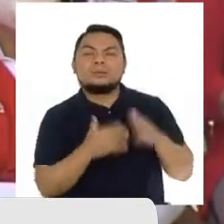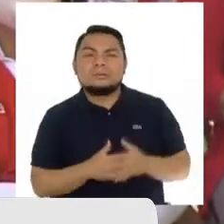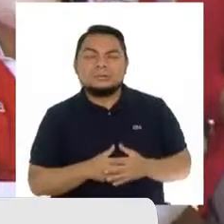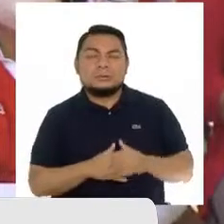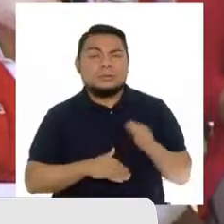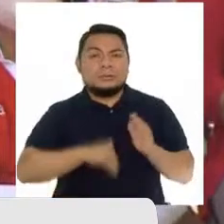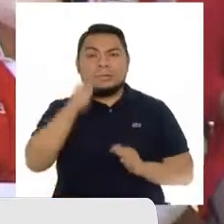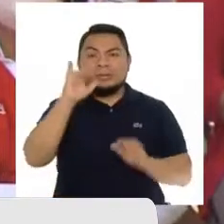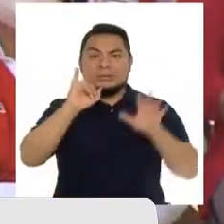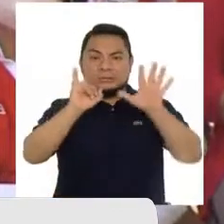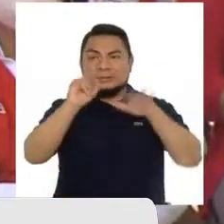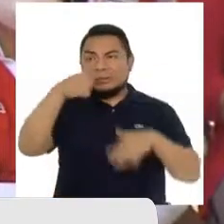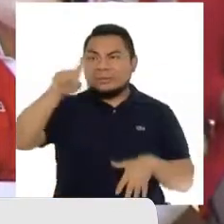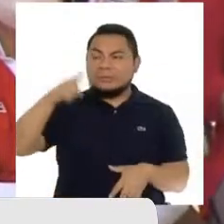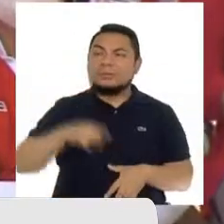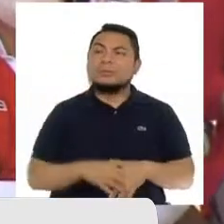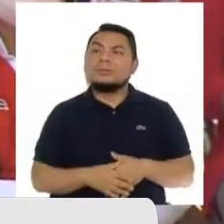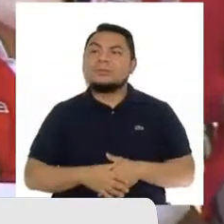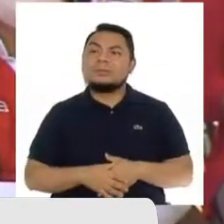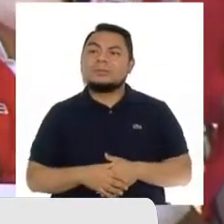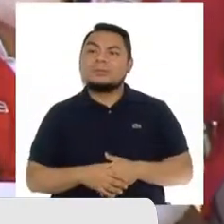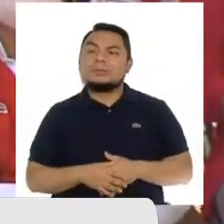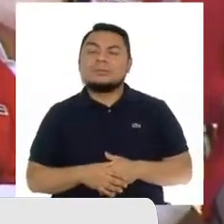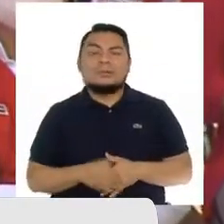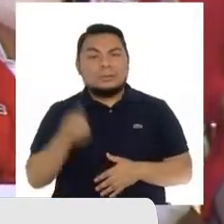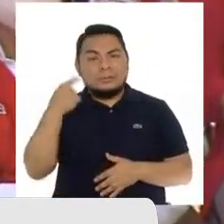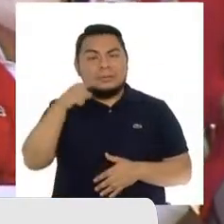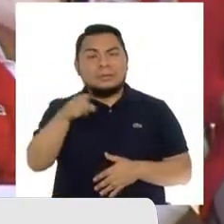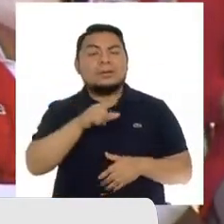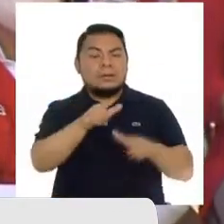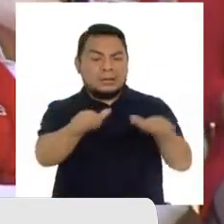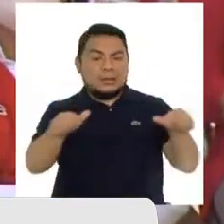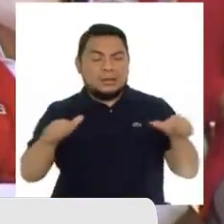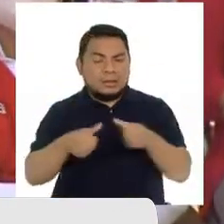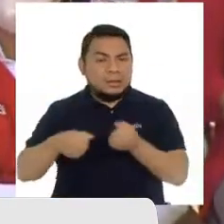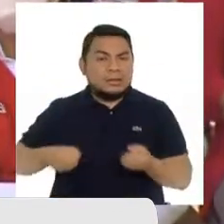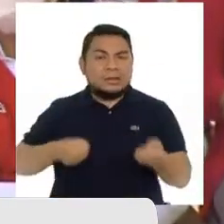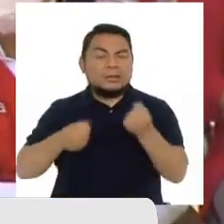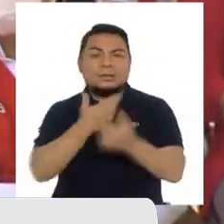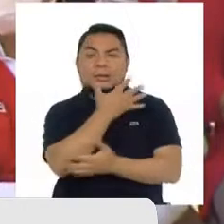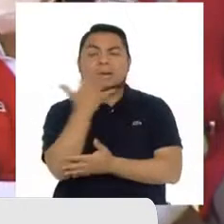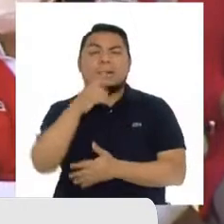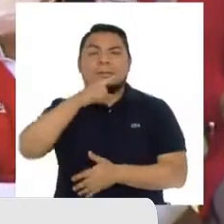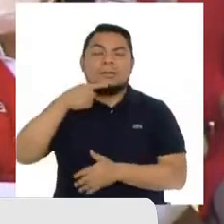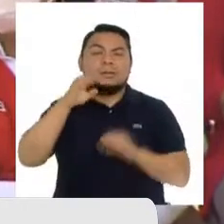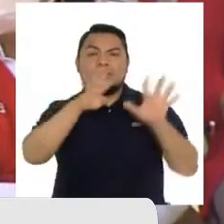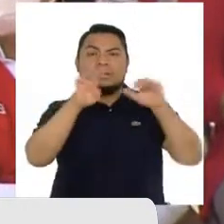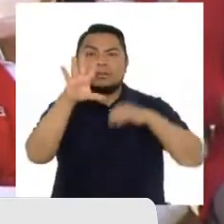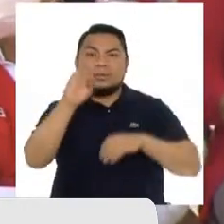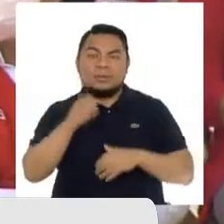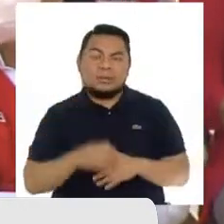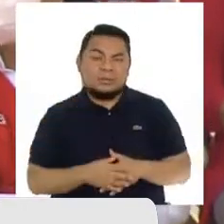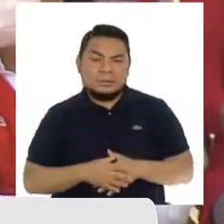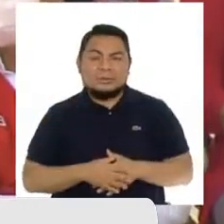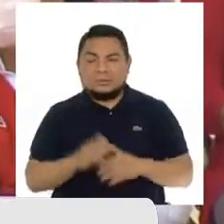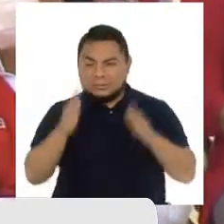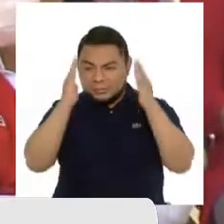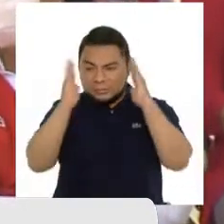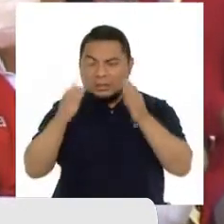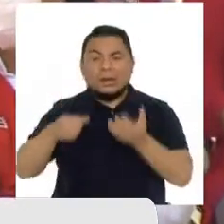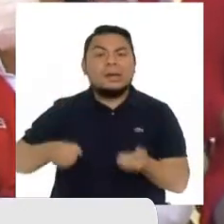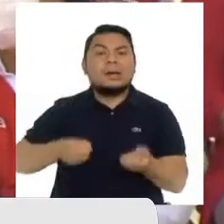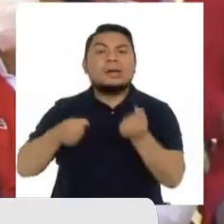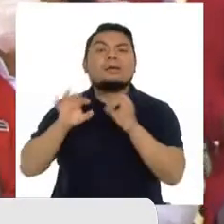más de 6 millones de metros cúbicos para un área de cultivos de 1950 dedicadas a la